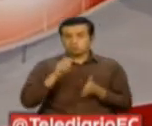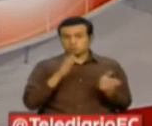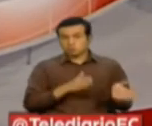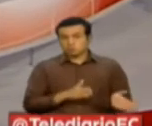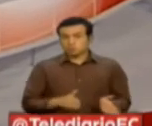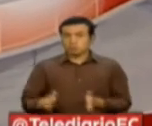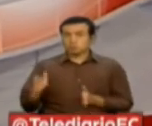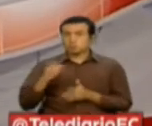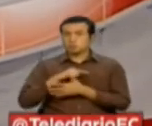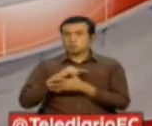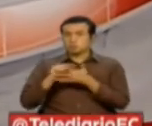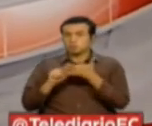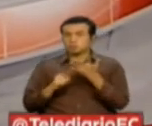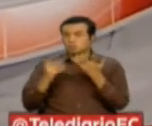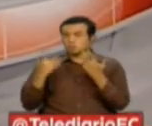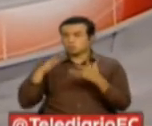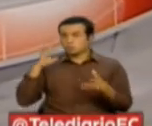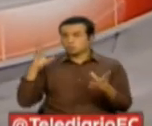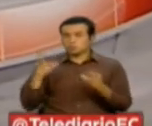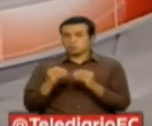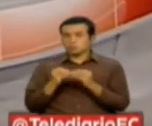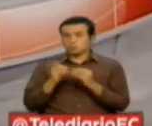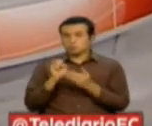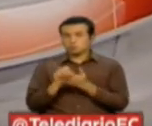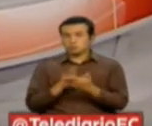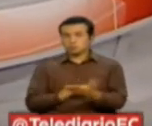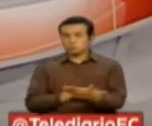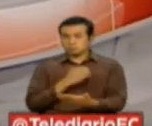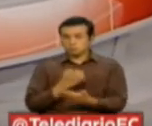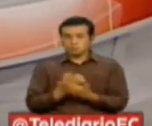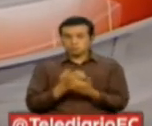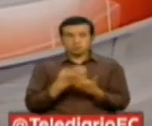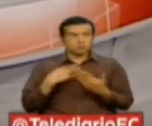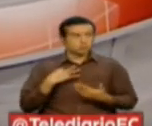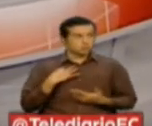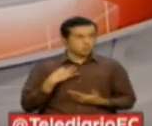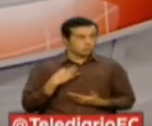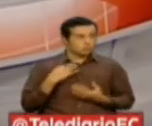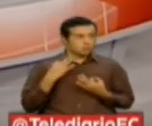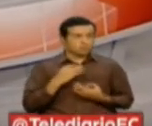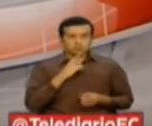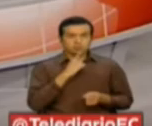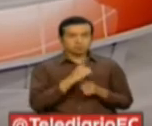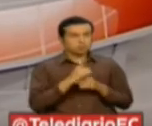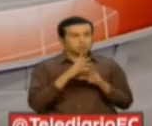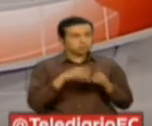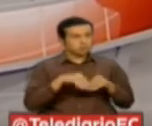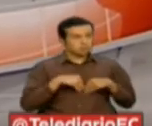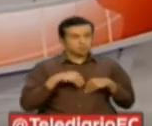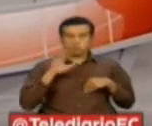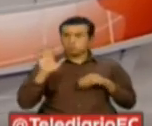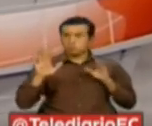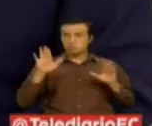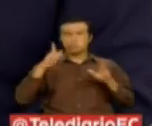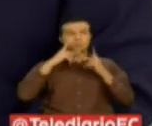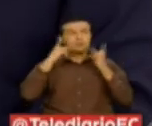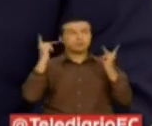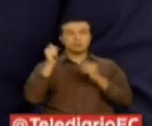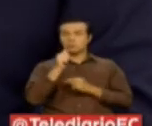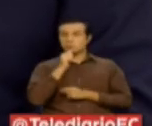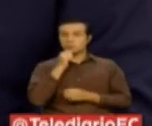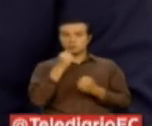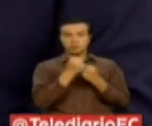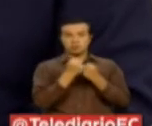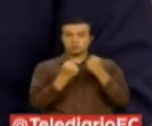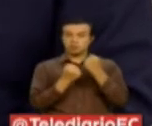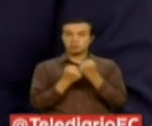principios matrices incluidos en este programa y estamos a un desarrollo evidentemente desafío compartido entre lo público y